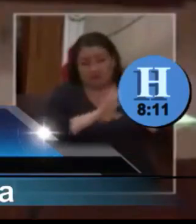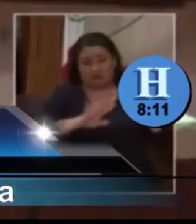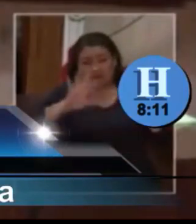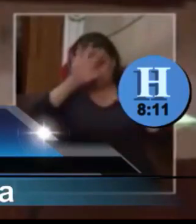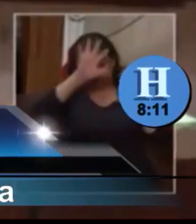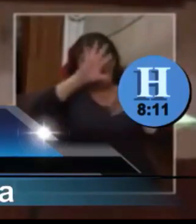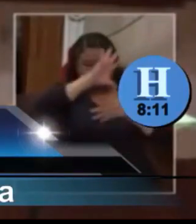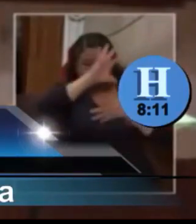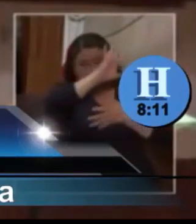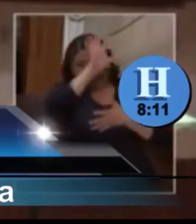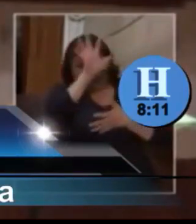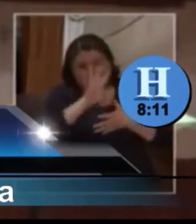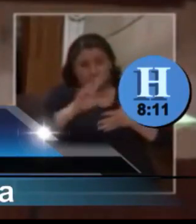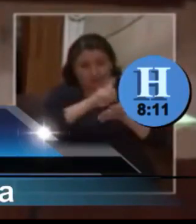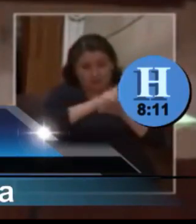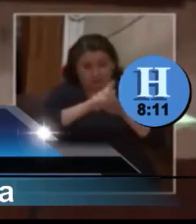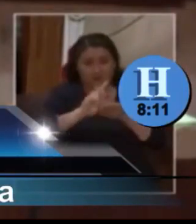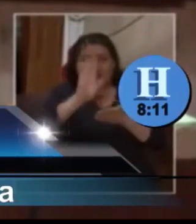inconclusas